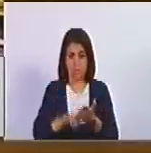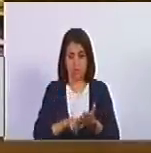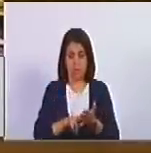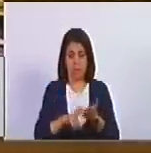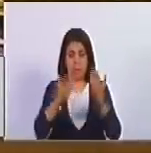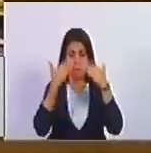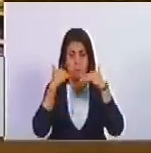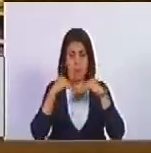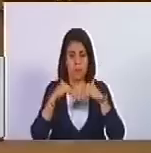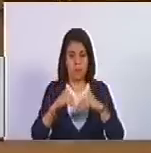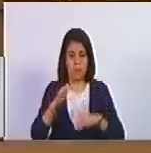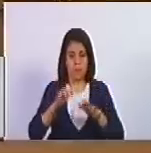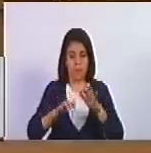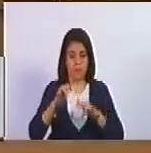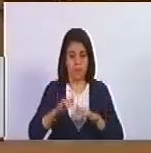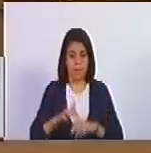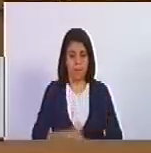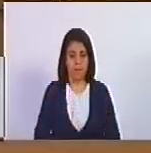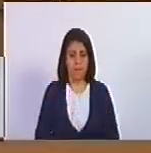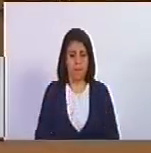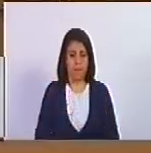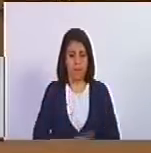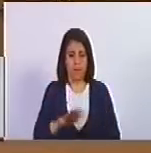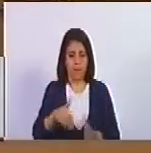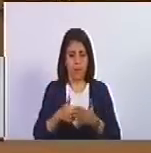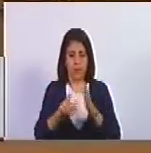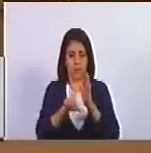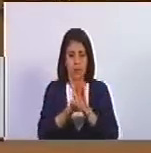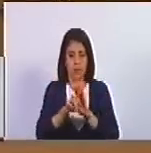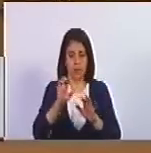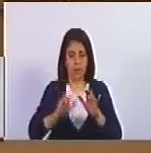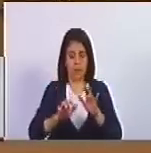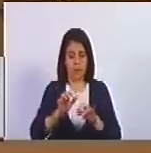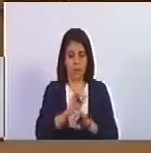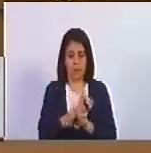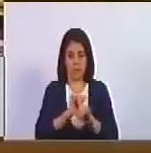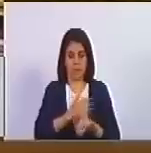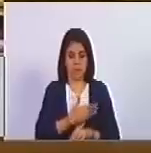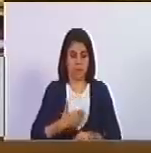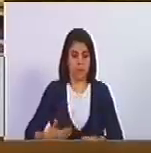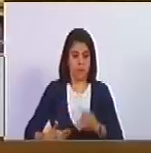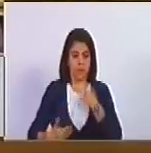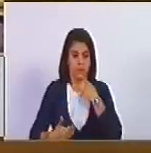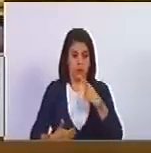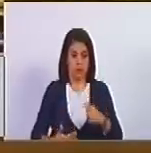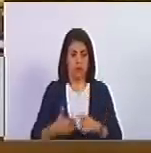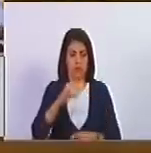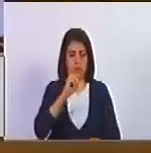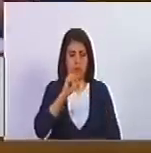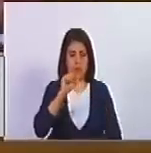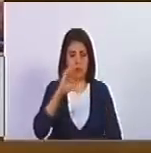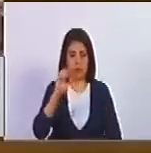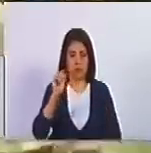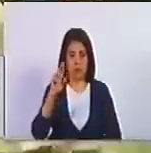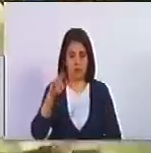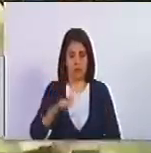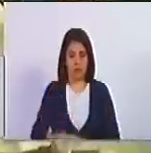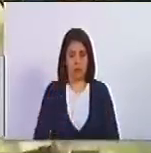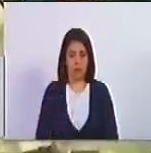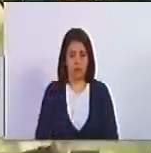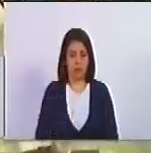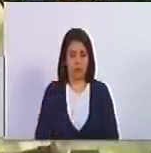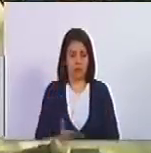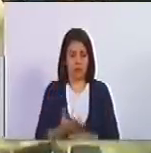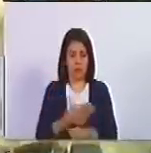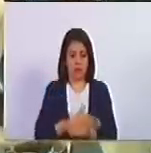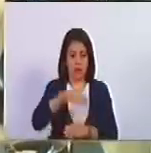Aprobado. Siguiente, secretaria. Es todo, la ley, ciudadano presidente. Dejo en derecho de palabra al diputado Oscar Rondero. Antes